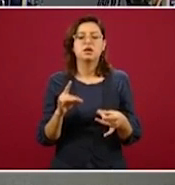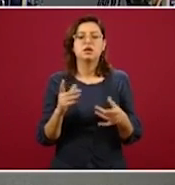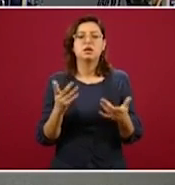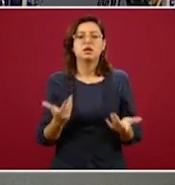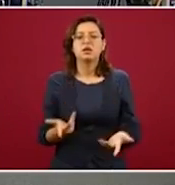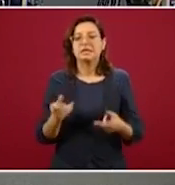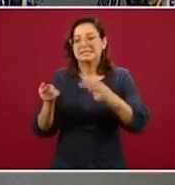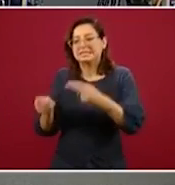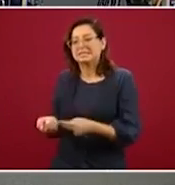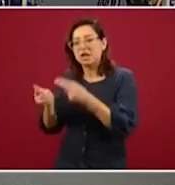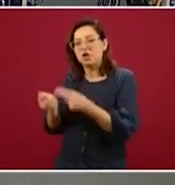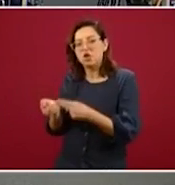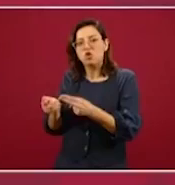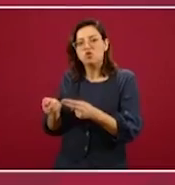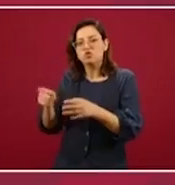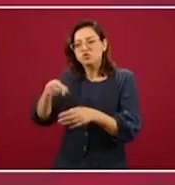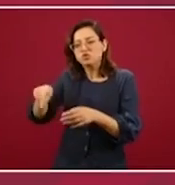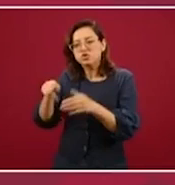pequeños comercios,